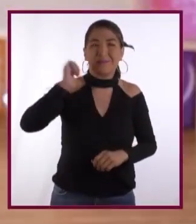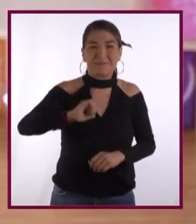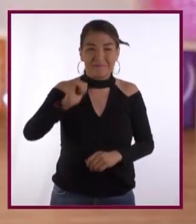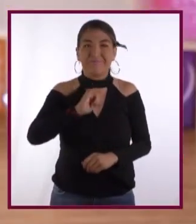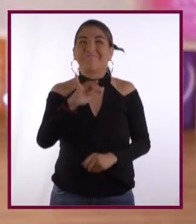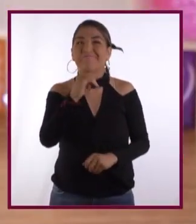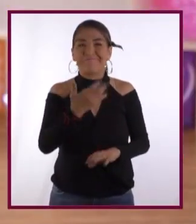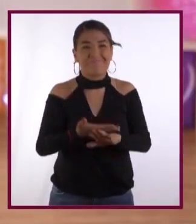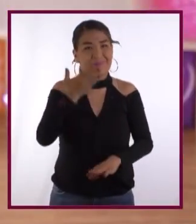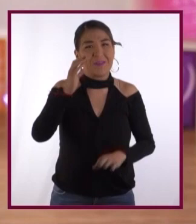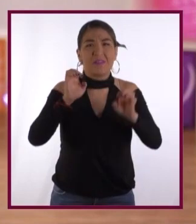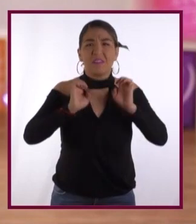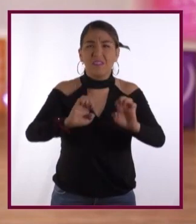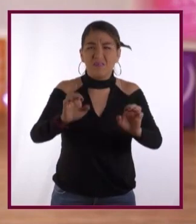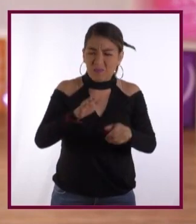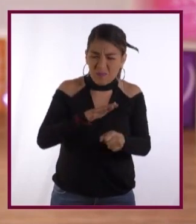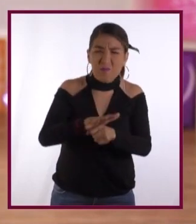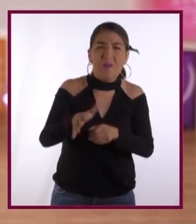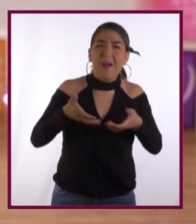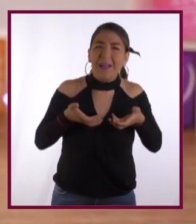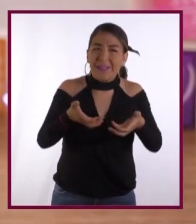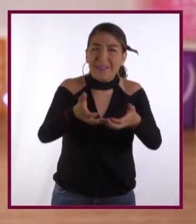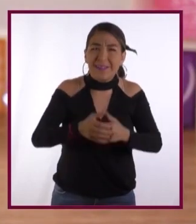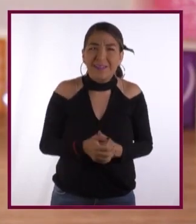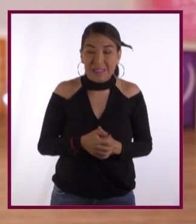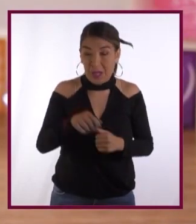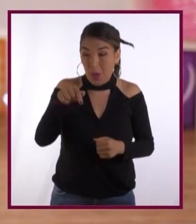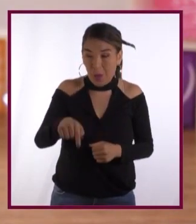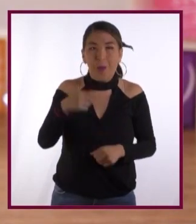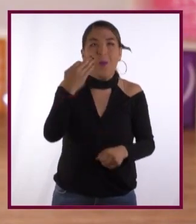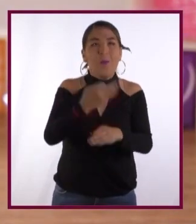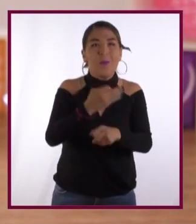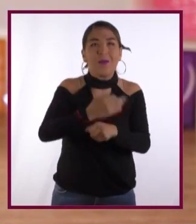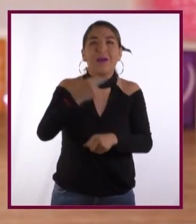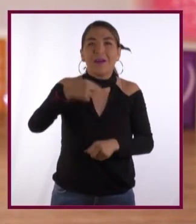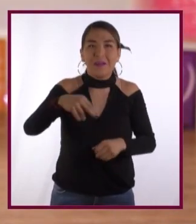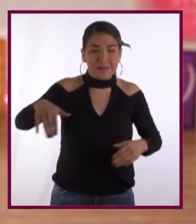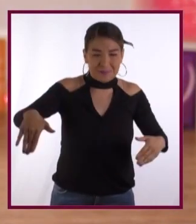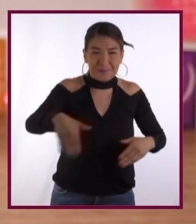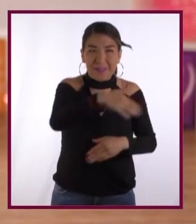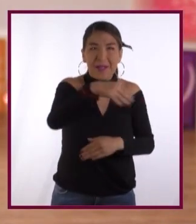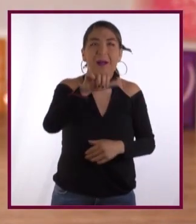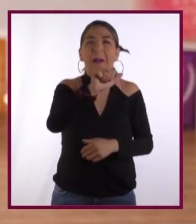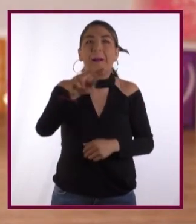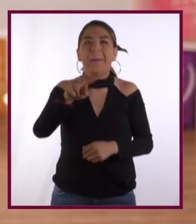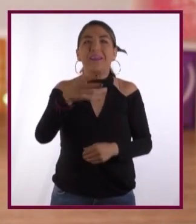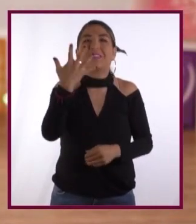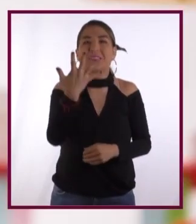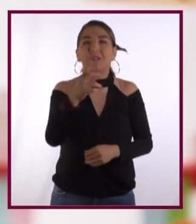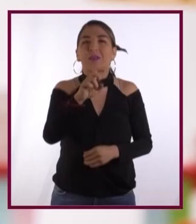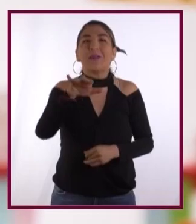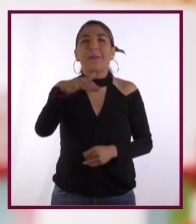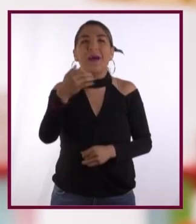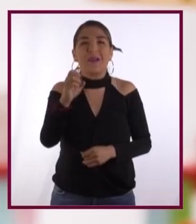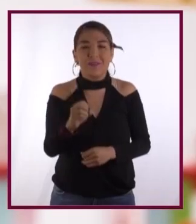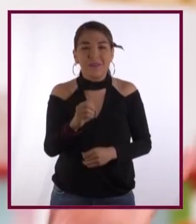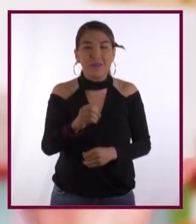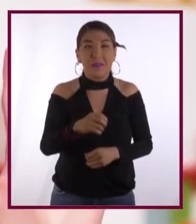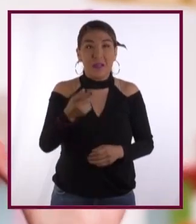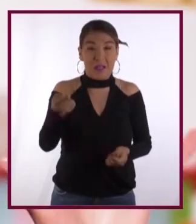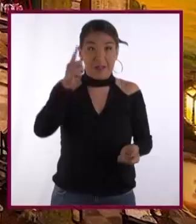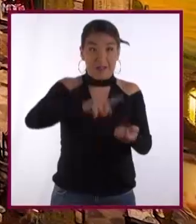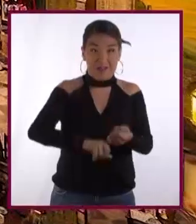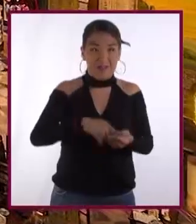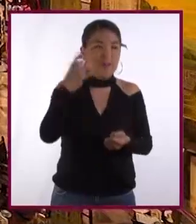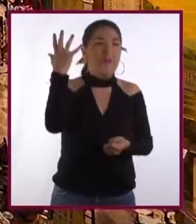época. Muy elegantísima, yo creo, pero ¿cuál calle? Pues la avenida que hoy conocemos como 5 de Mayo. Y luego eso es